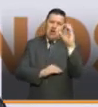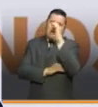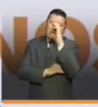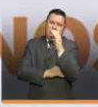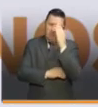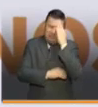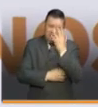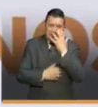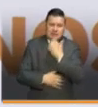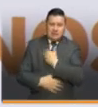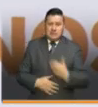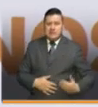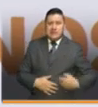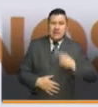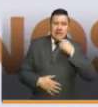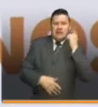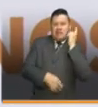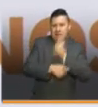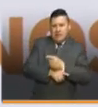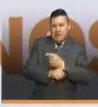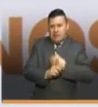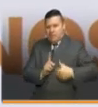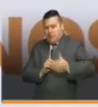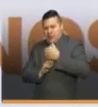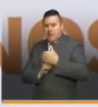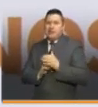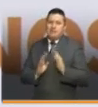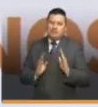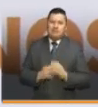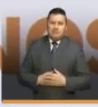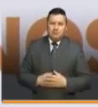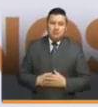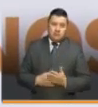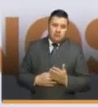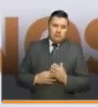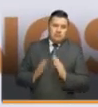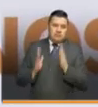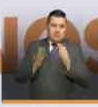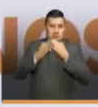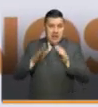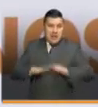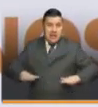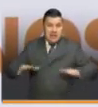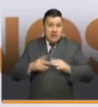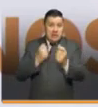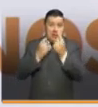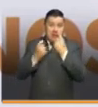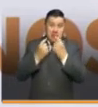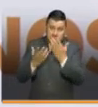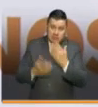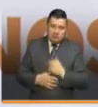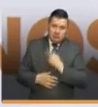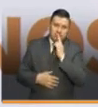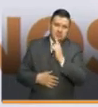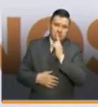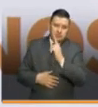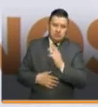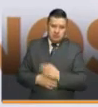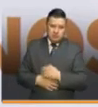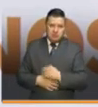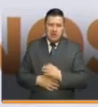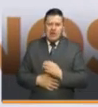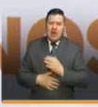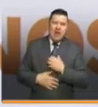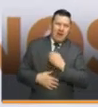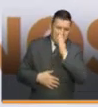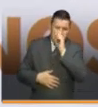como quiere presidente eduque estén protegidos así pues dejamos abierto el espacio para preguntas y respondemos las inquietudes